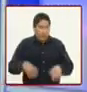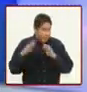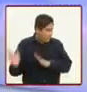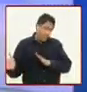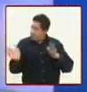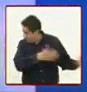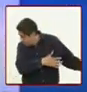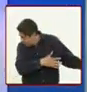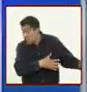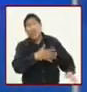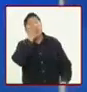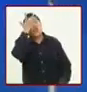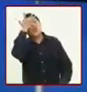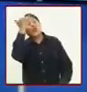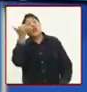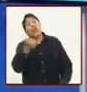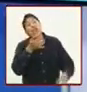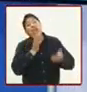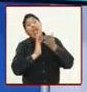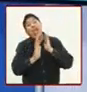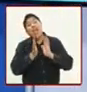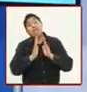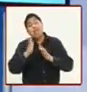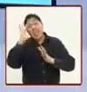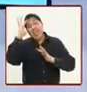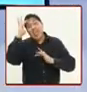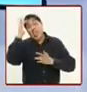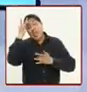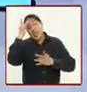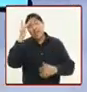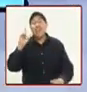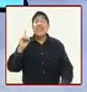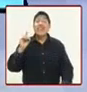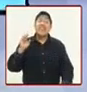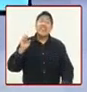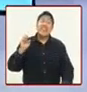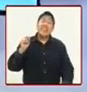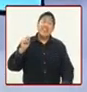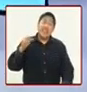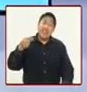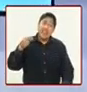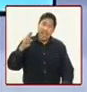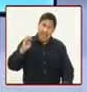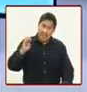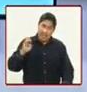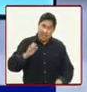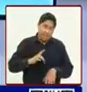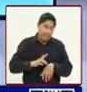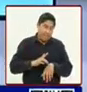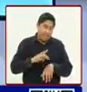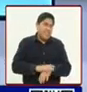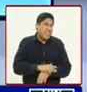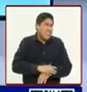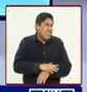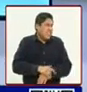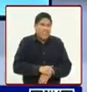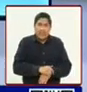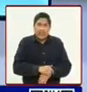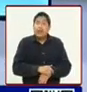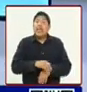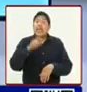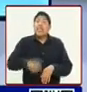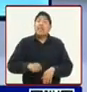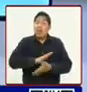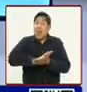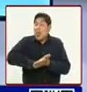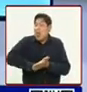Cambiamos de información porque tengo que hablarles sobre el dengue. El trabajo es de todos, evitar el contagio, mantener una casa